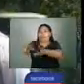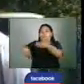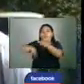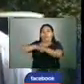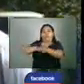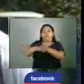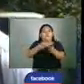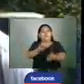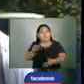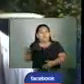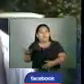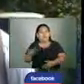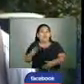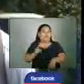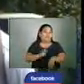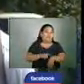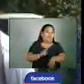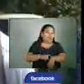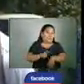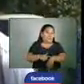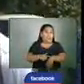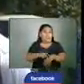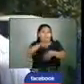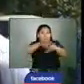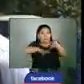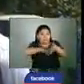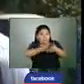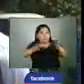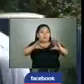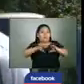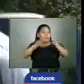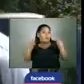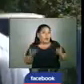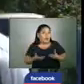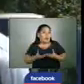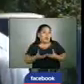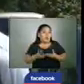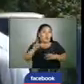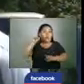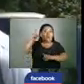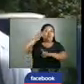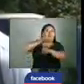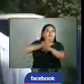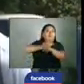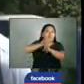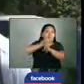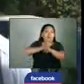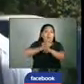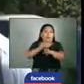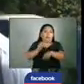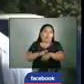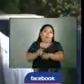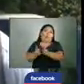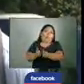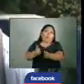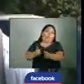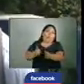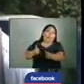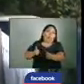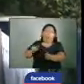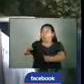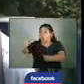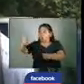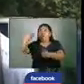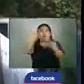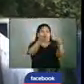Humanidades. El tiempo que nos tomaría recibir las clases, ¿verdad? Porque es un ciclo y que se atrase mientras otras